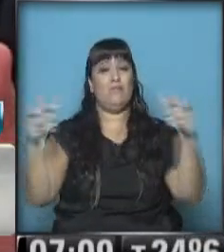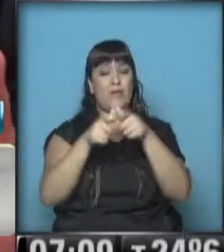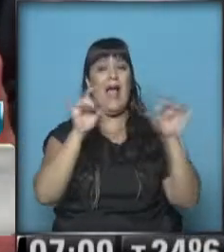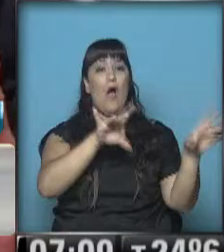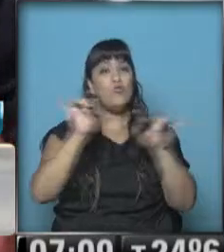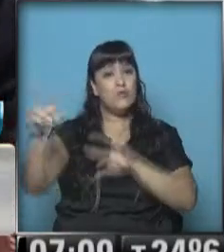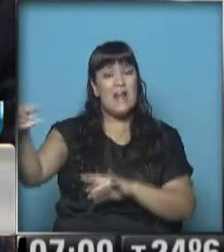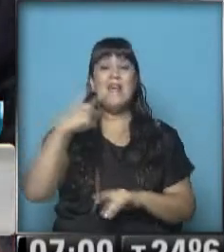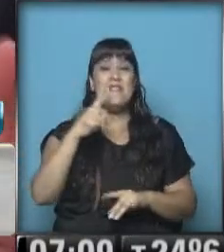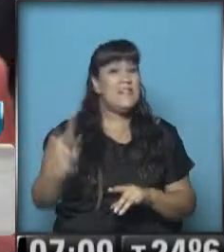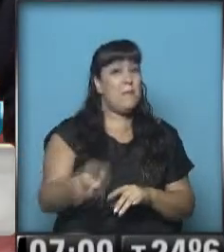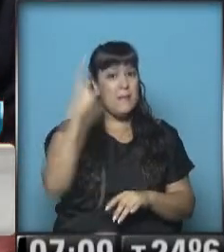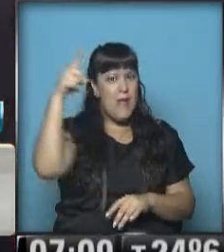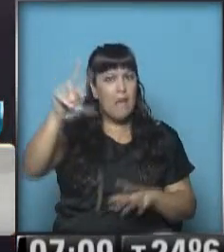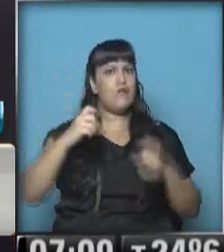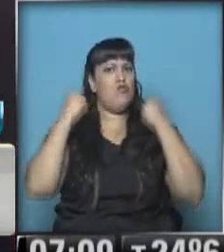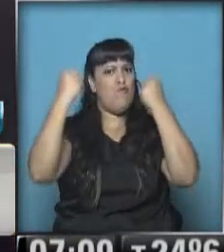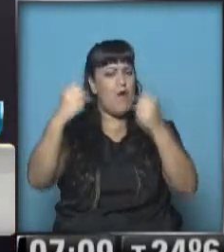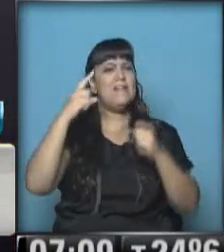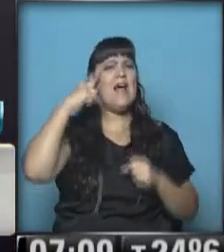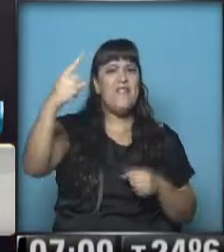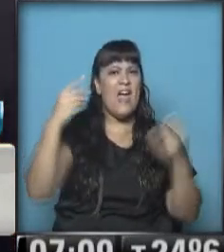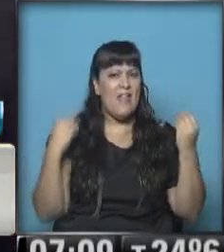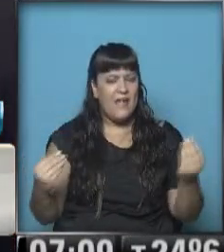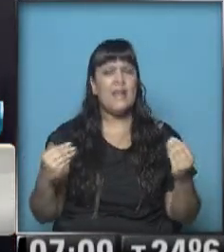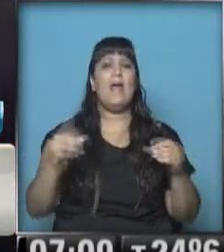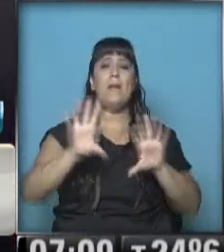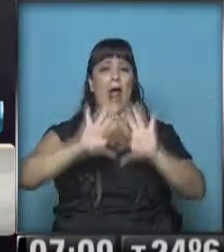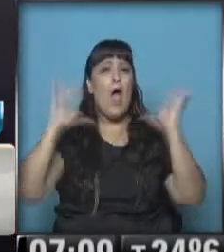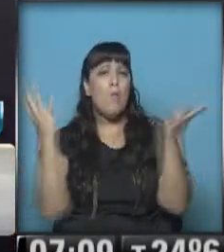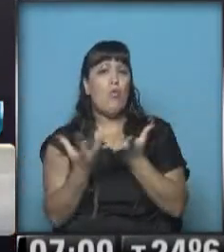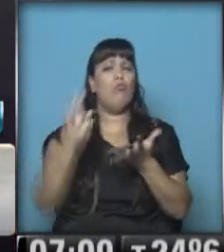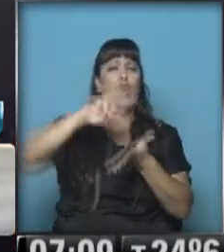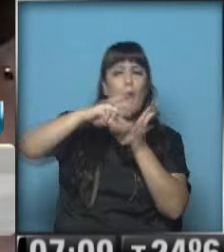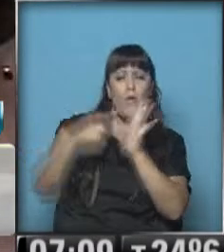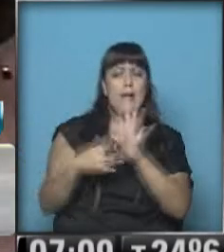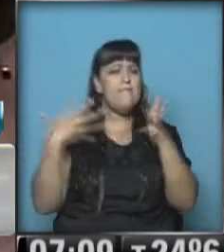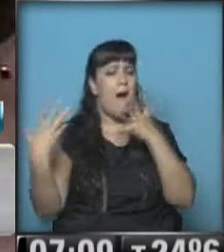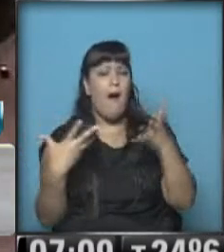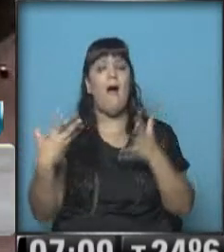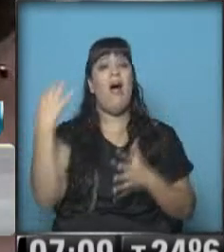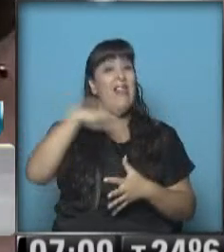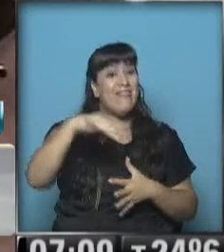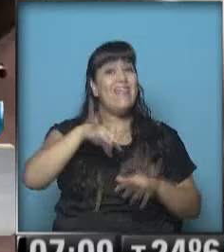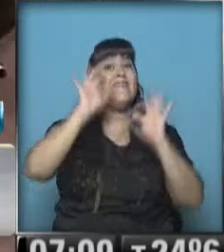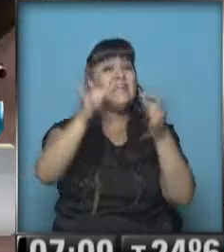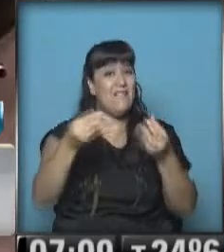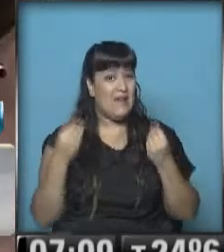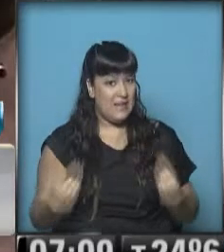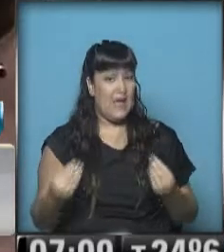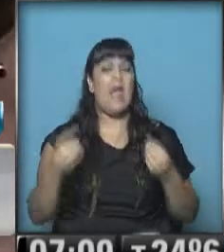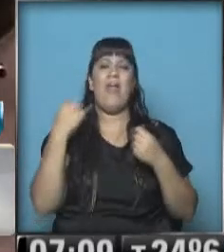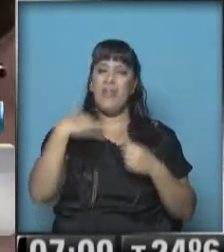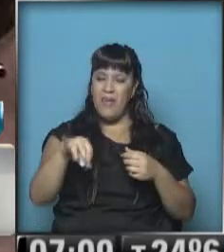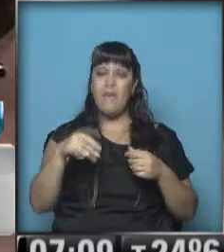muestra que por primera vez empieza a tomar fuerza la idea de que sacar al mundo de la mediocridad actual debe tomar en cuenta la expansión de